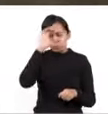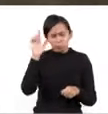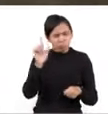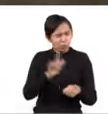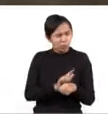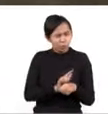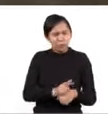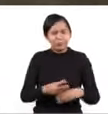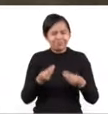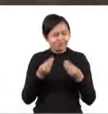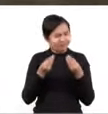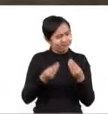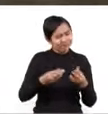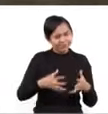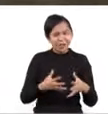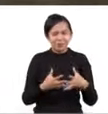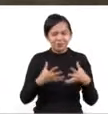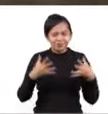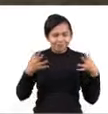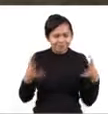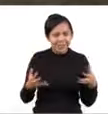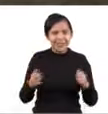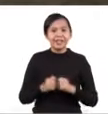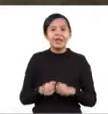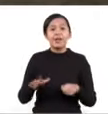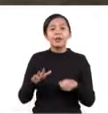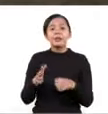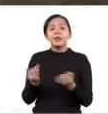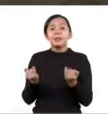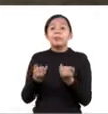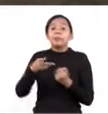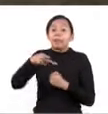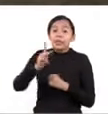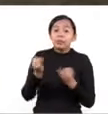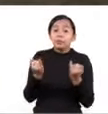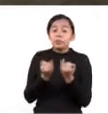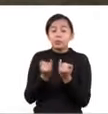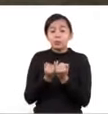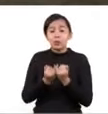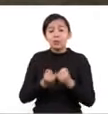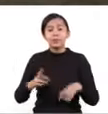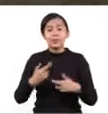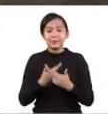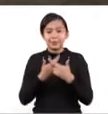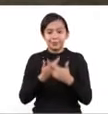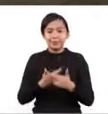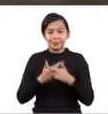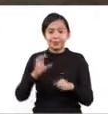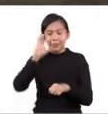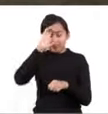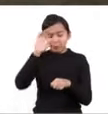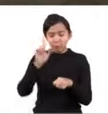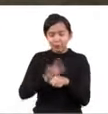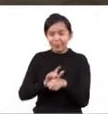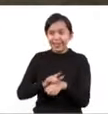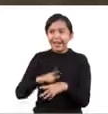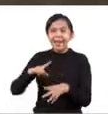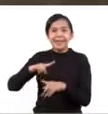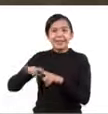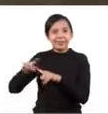cultural de nuestro país por ser ciudad capital, pero también la riqueza cultural del mundo por las grandes migraciones de distintas